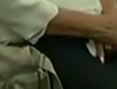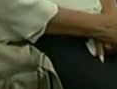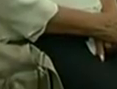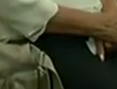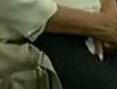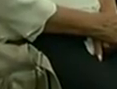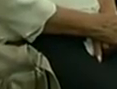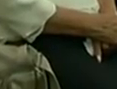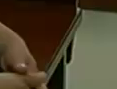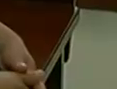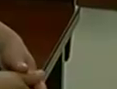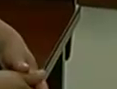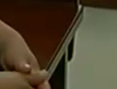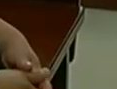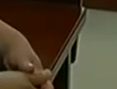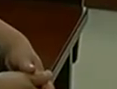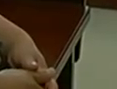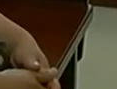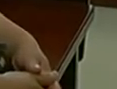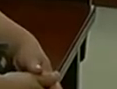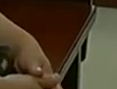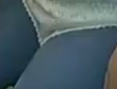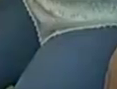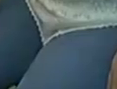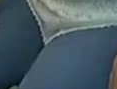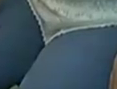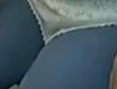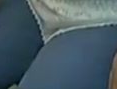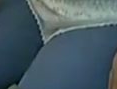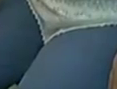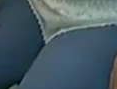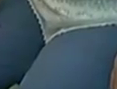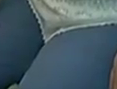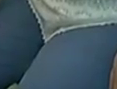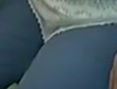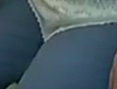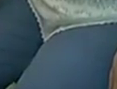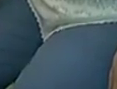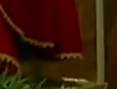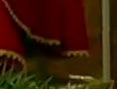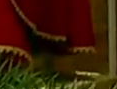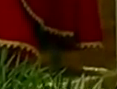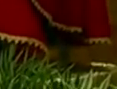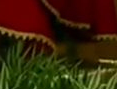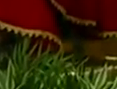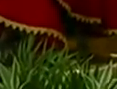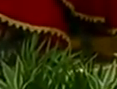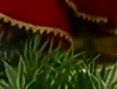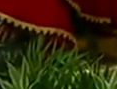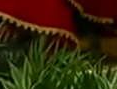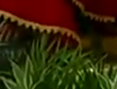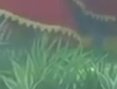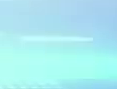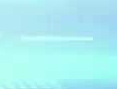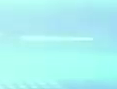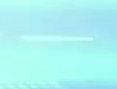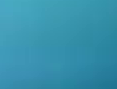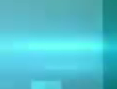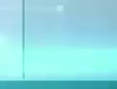oficialmente agradecer por todos los milagros recibidos, informó Adriana